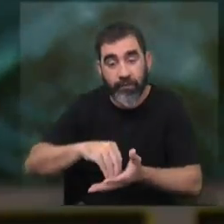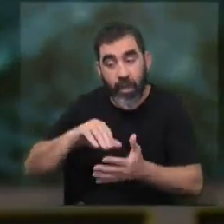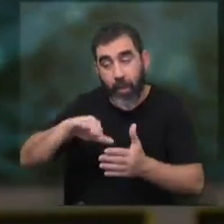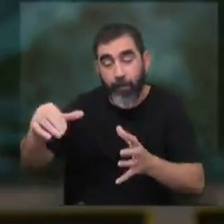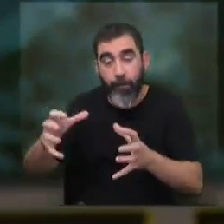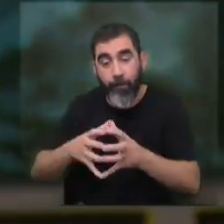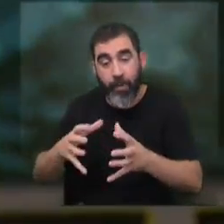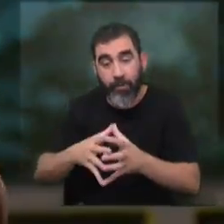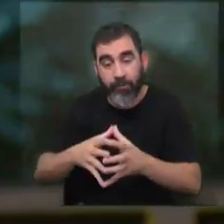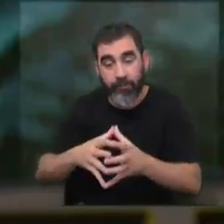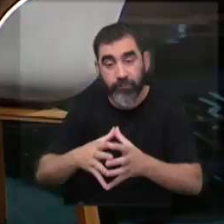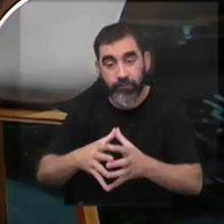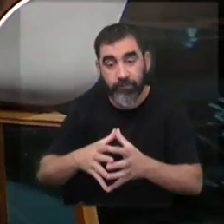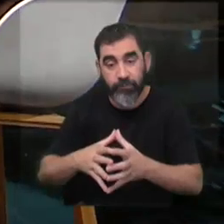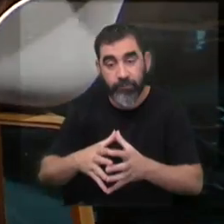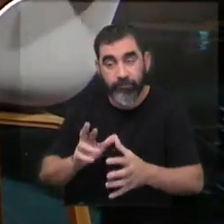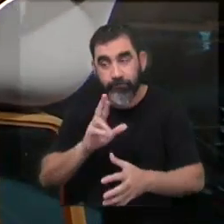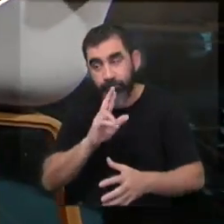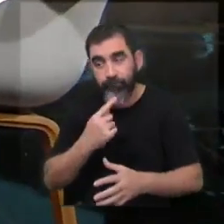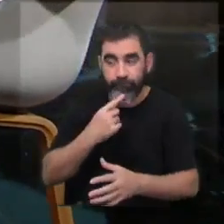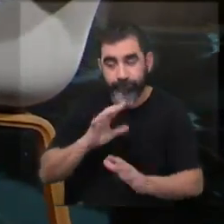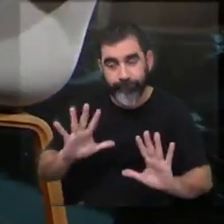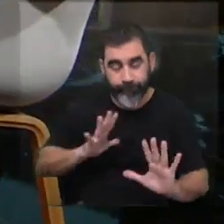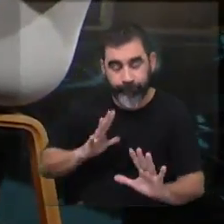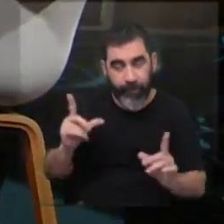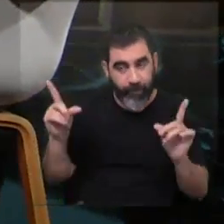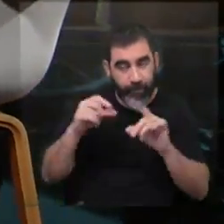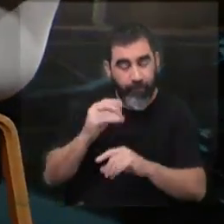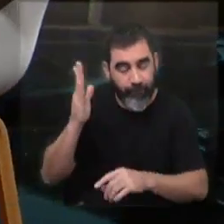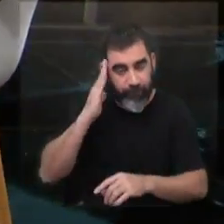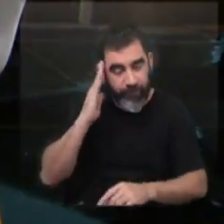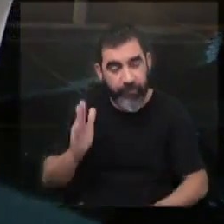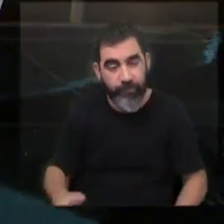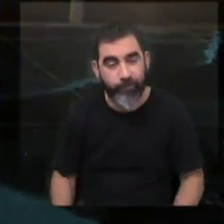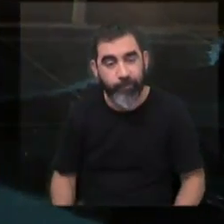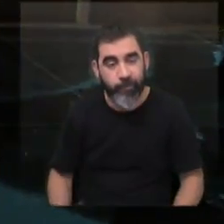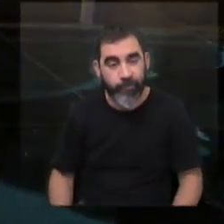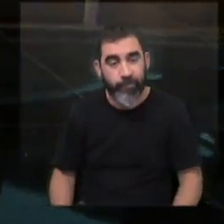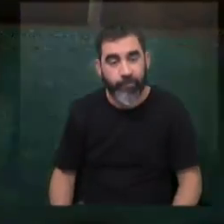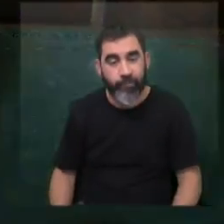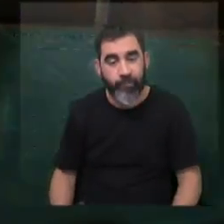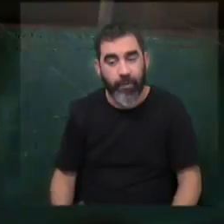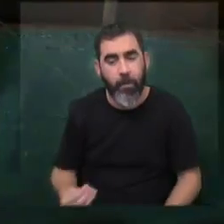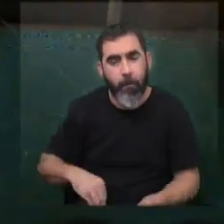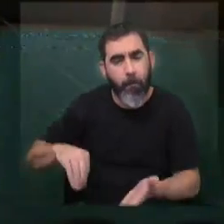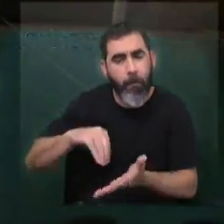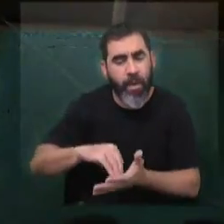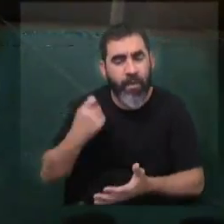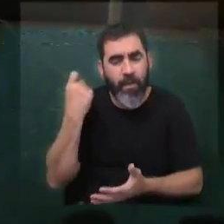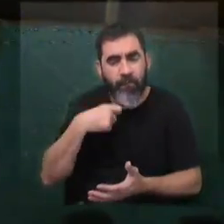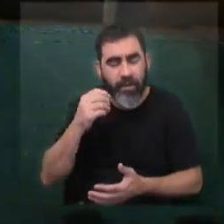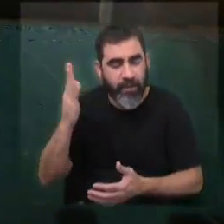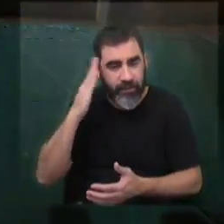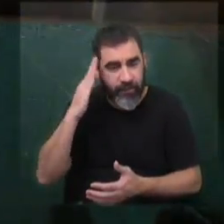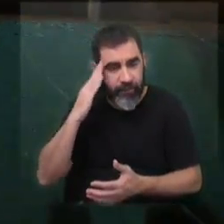la respuesta es esto del Gondwana, está complicada la cosa. Está complicada. Sí. ¿Qué más podemos aprender? Y no quiero entrar en la parte de